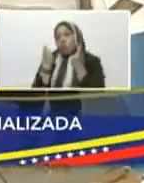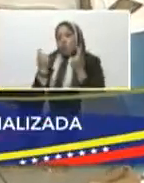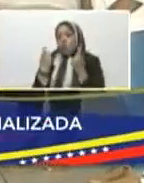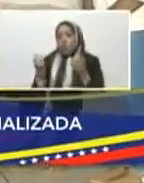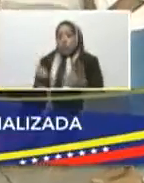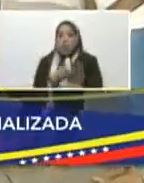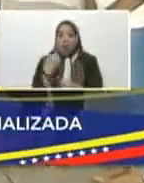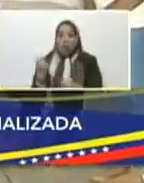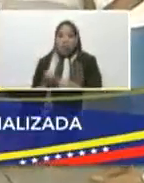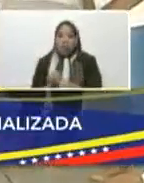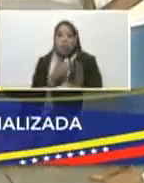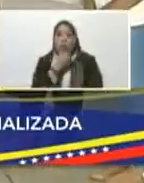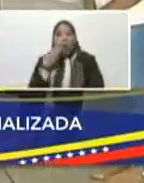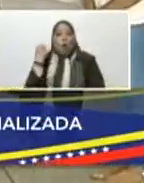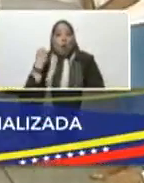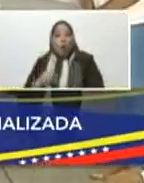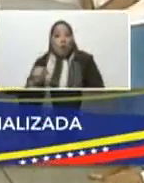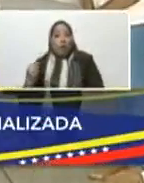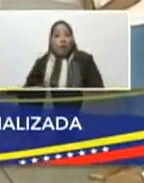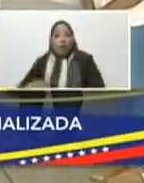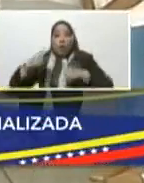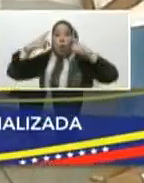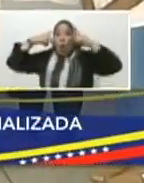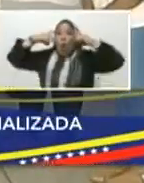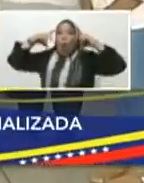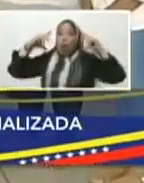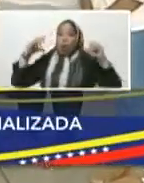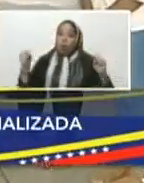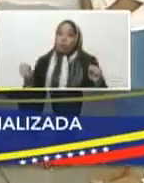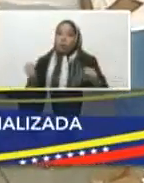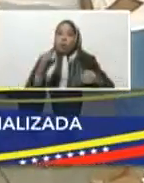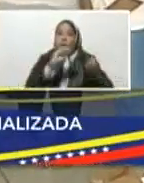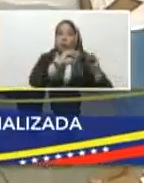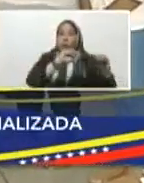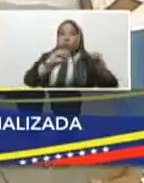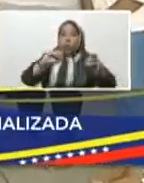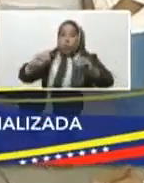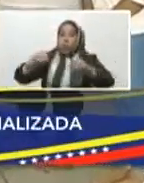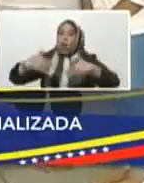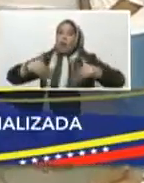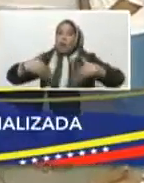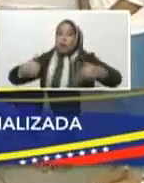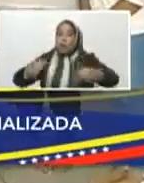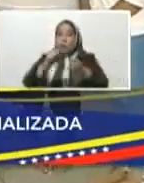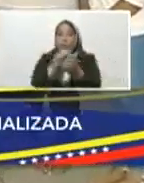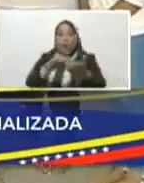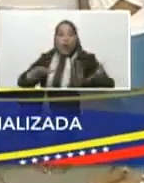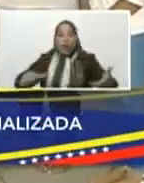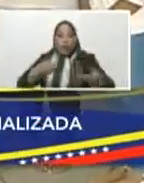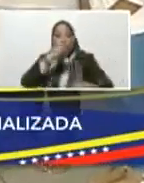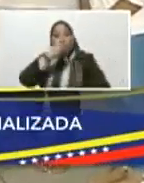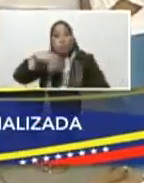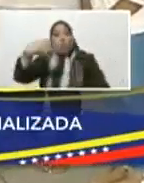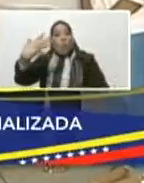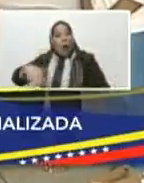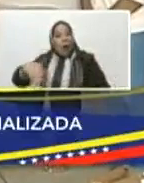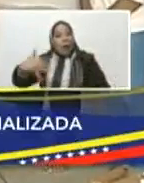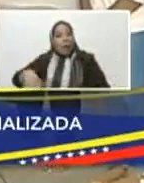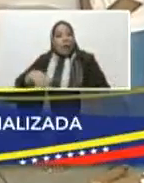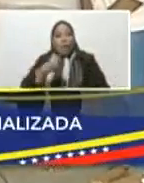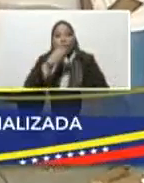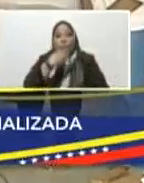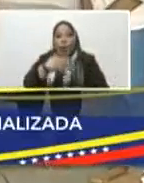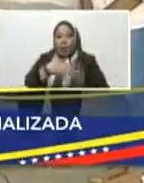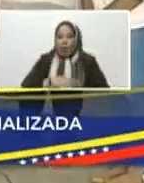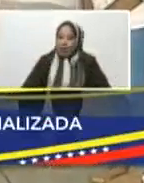equipo médico joven profesional venezolano que va a seguir llevando adelante la salud gratuita y de calidad. Adelante, presidente.